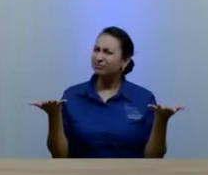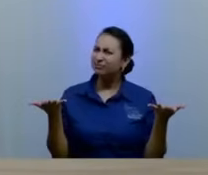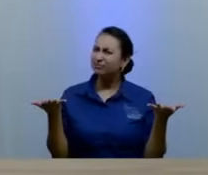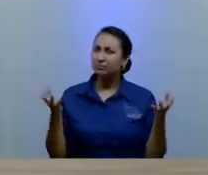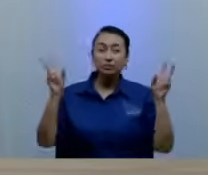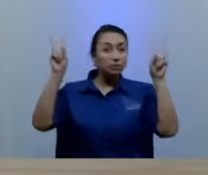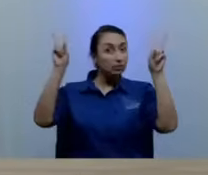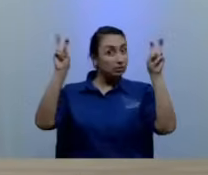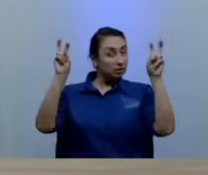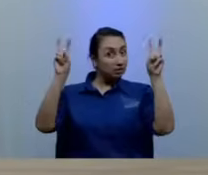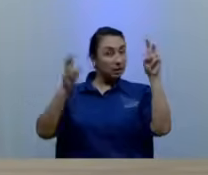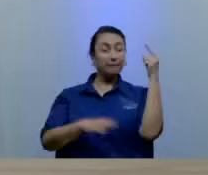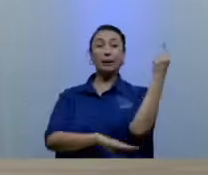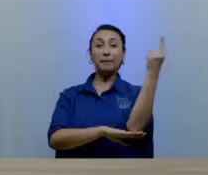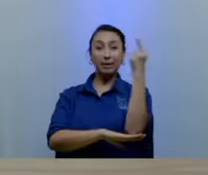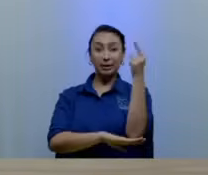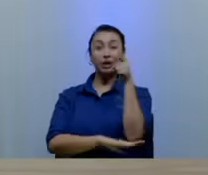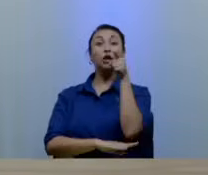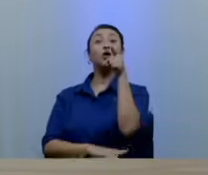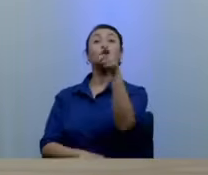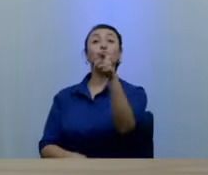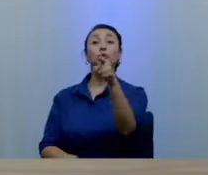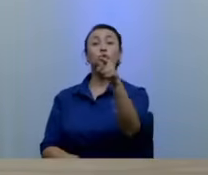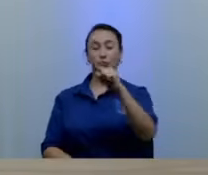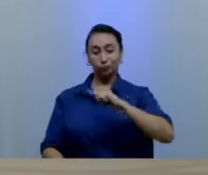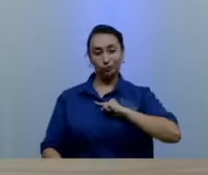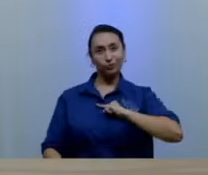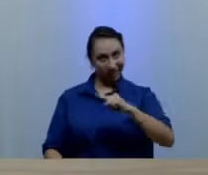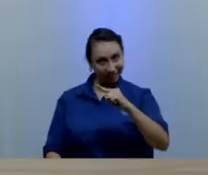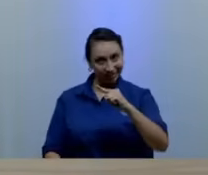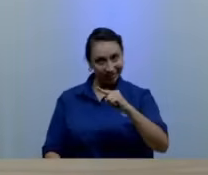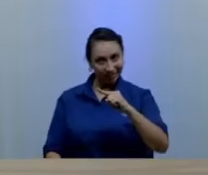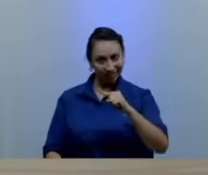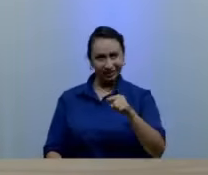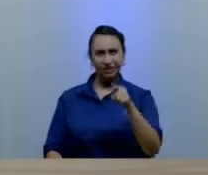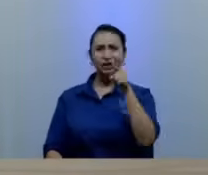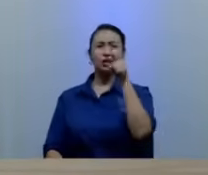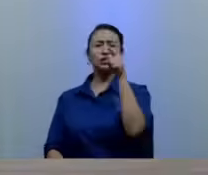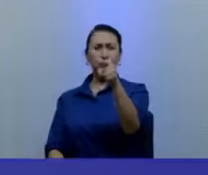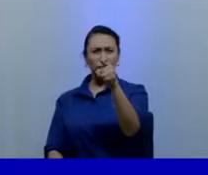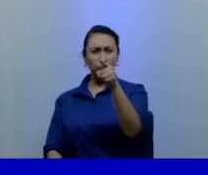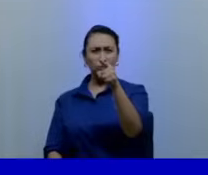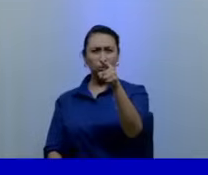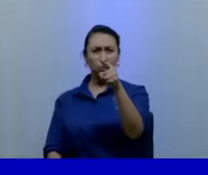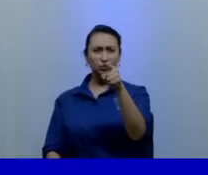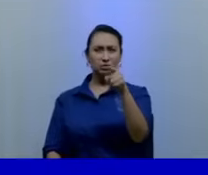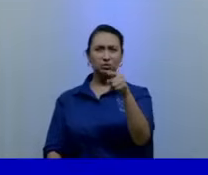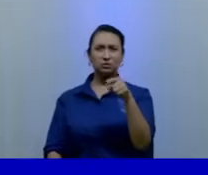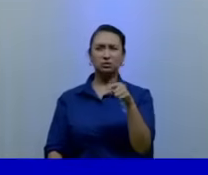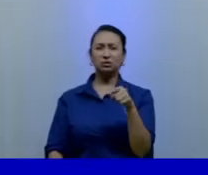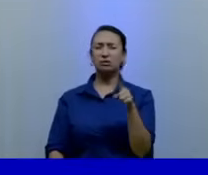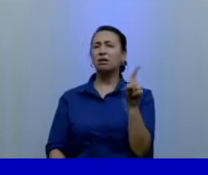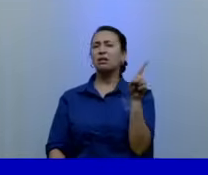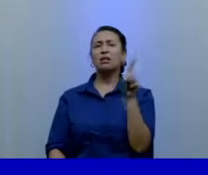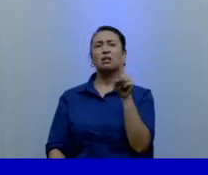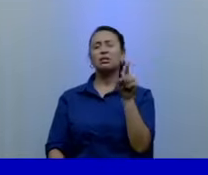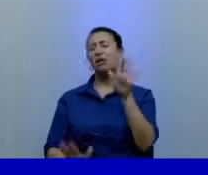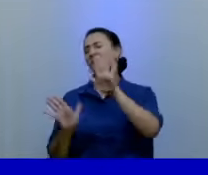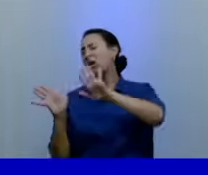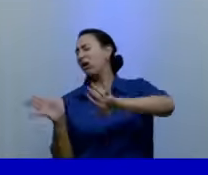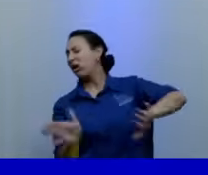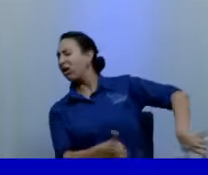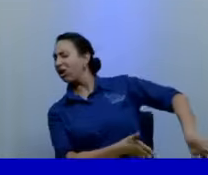tema muy importante porque eso es lo que tú eres. Tú no eres producto de un accidente, de